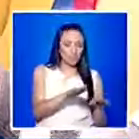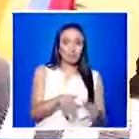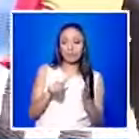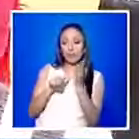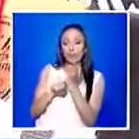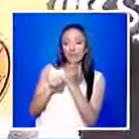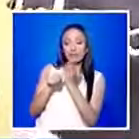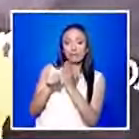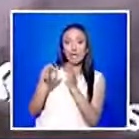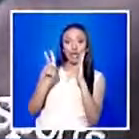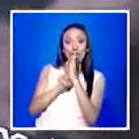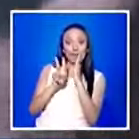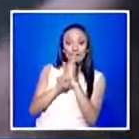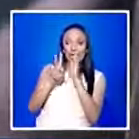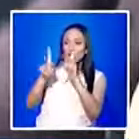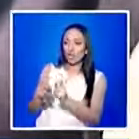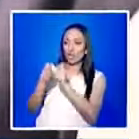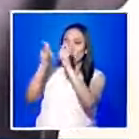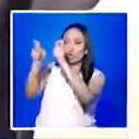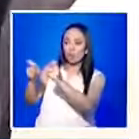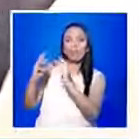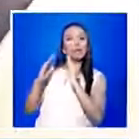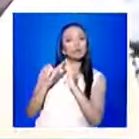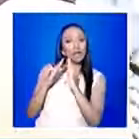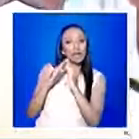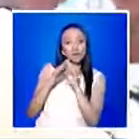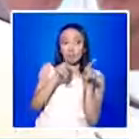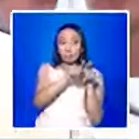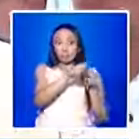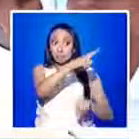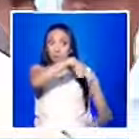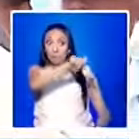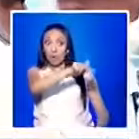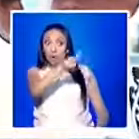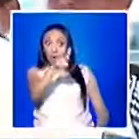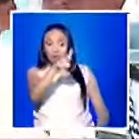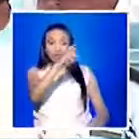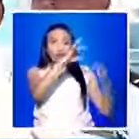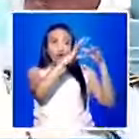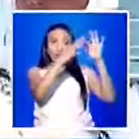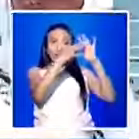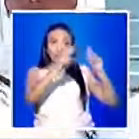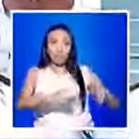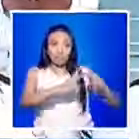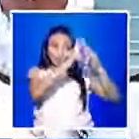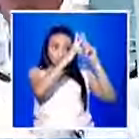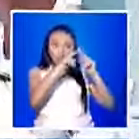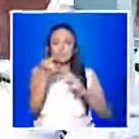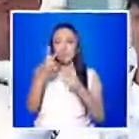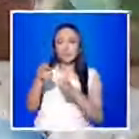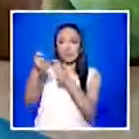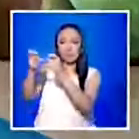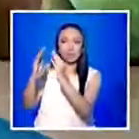Urbano y Vivienda le entregará una casa, al igual que a los demás medallistas olímpicos y paralímpicos.